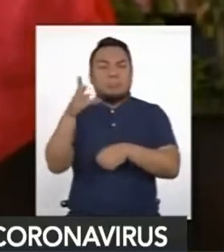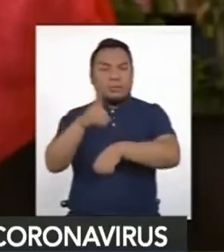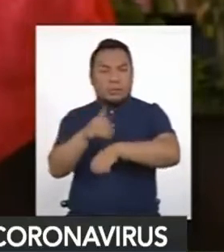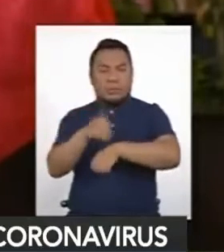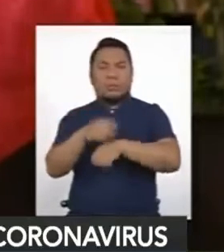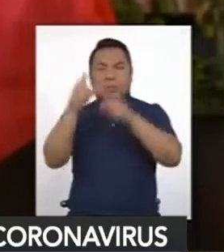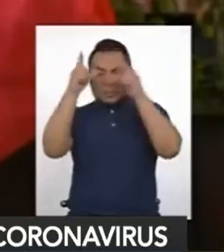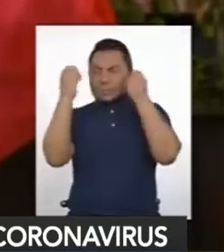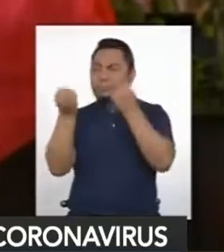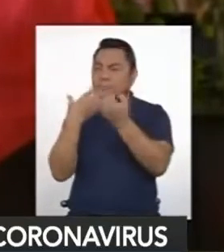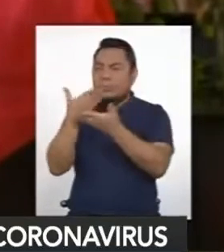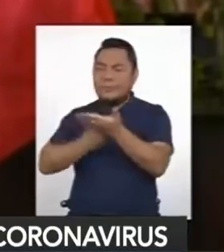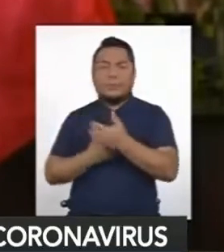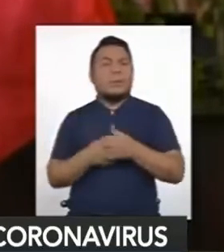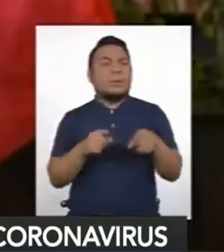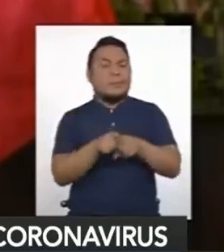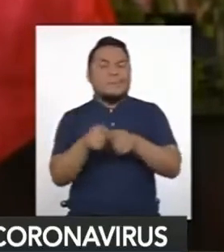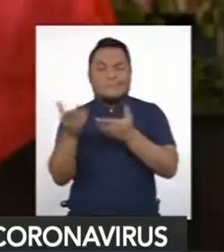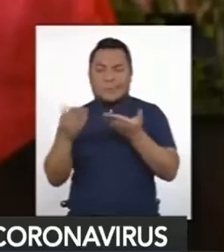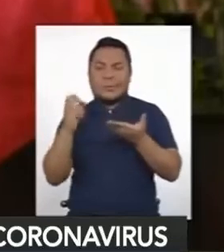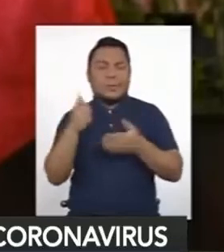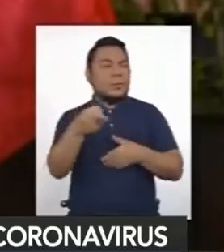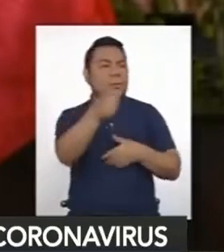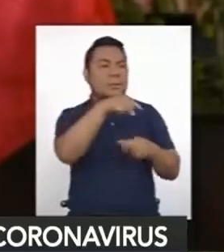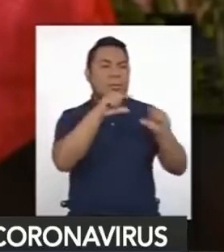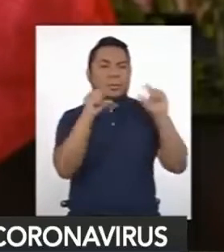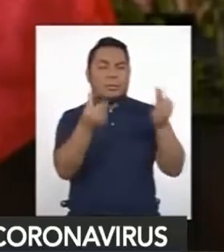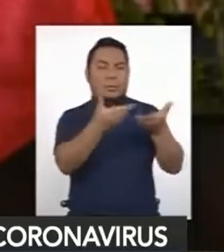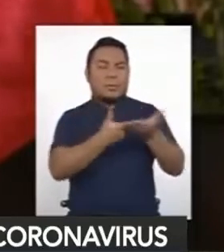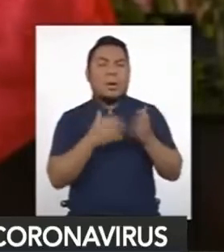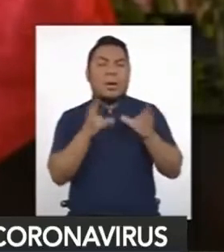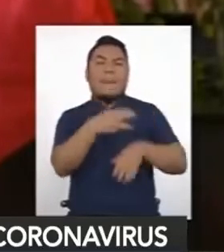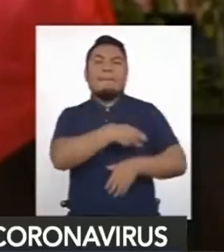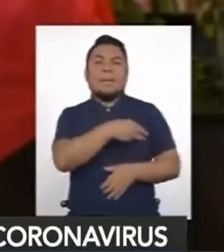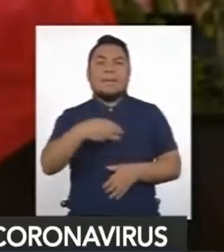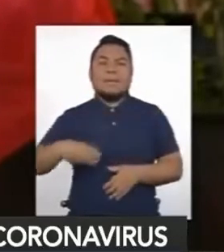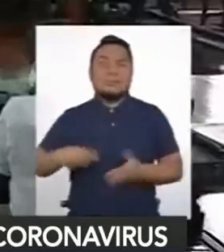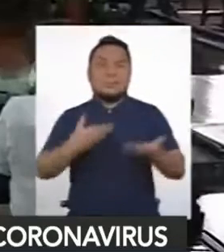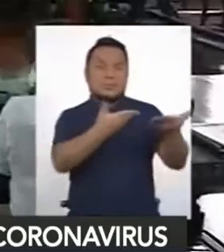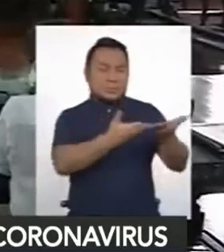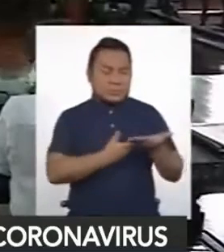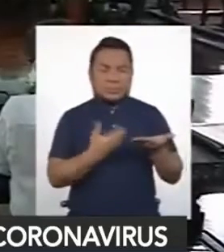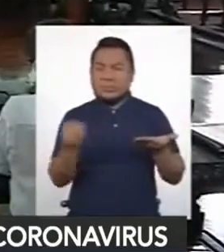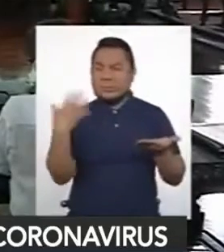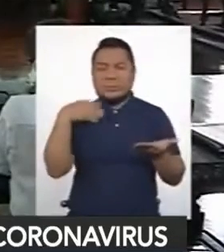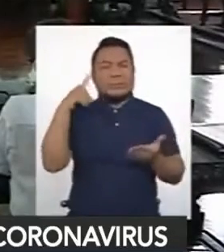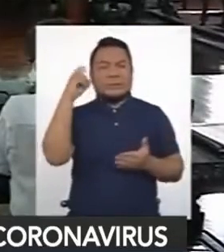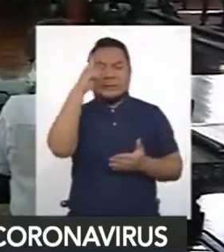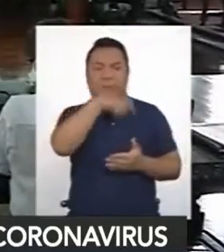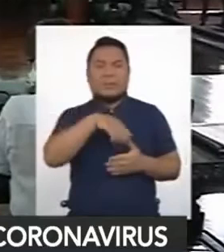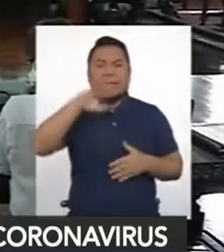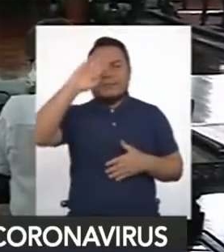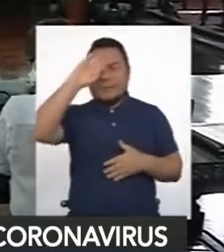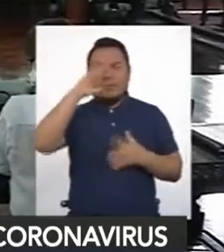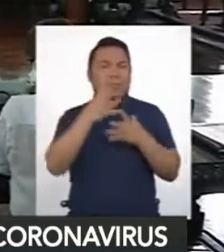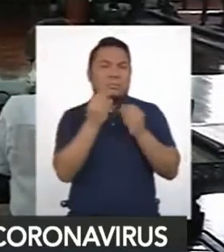conversar también aquí con todos los miembros del Consejo de Ministros, y siendo consciente de